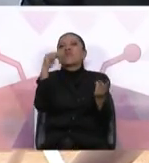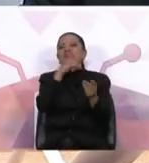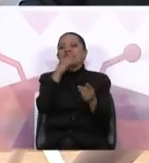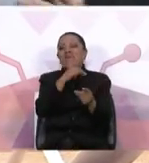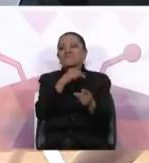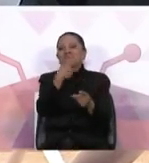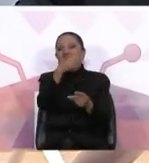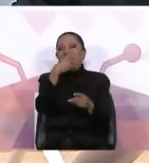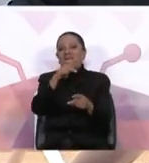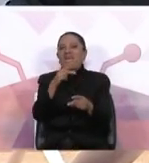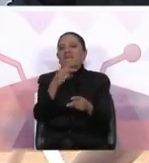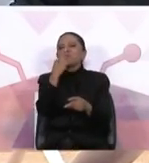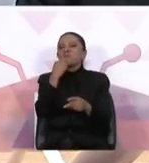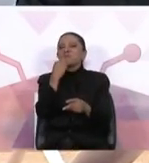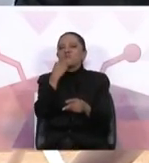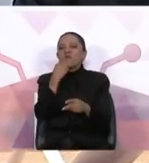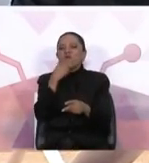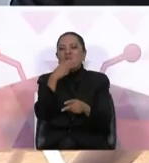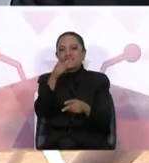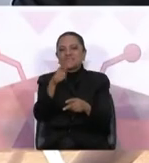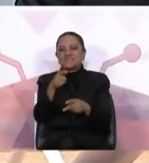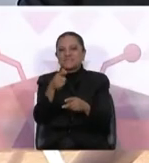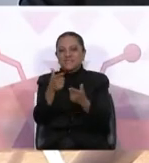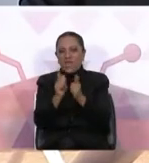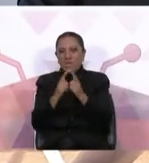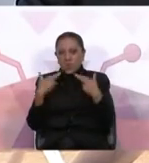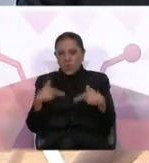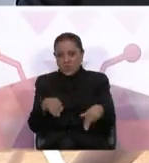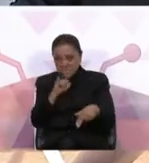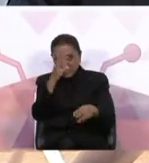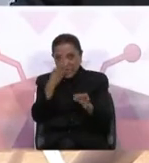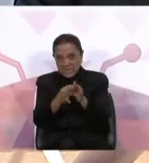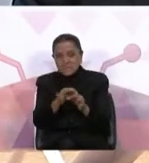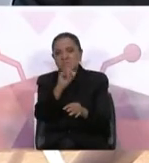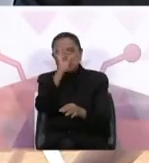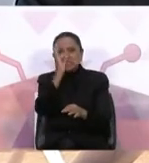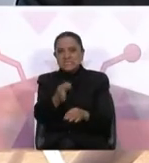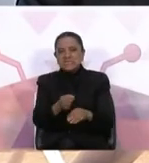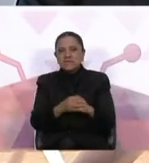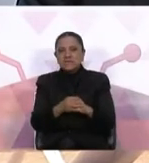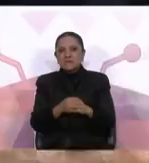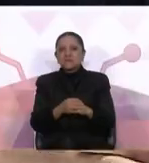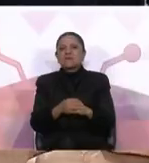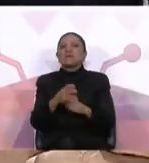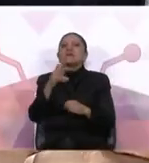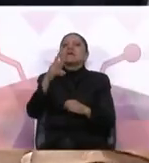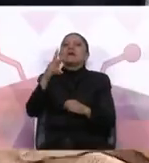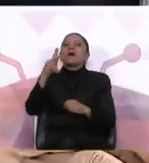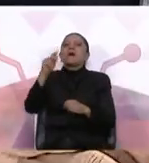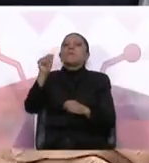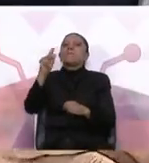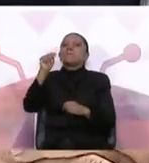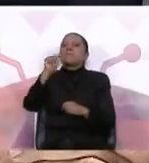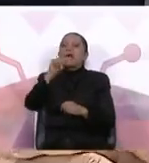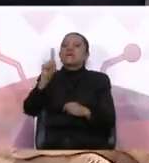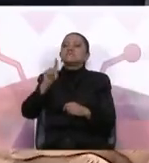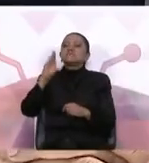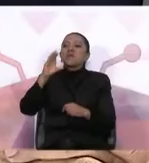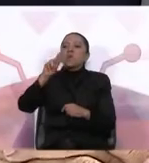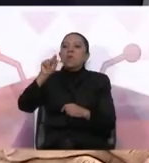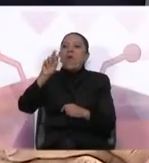roja salva del partido humanista está listo candidato y listo pátzcuaro tierra natal